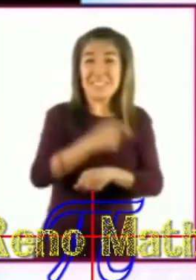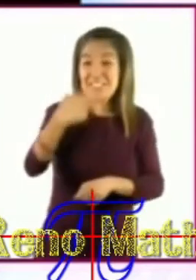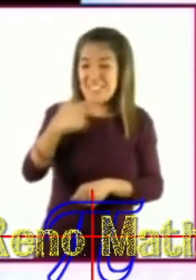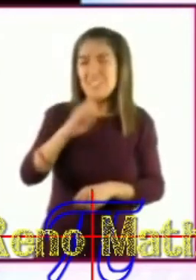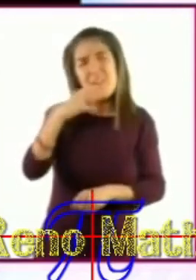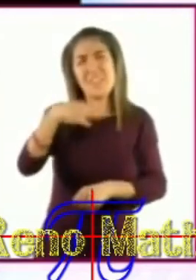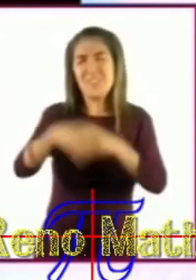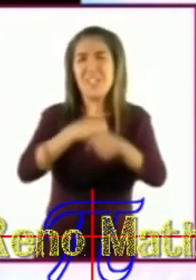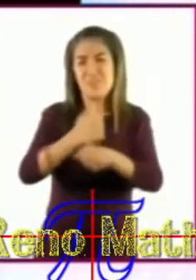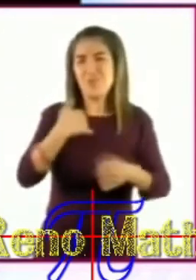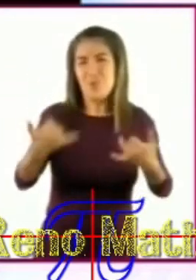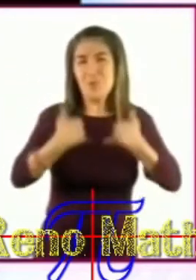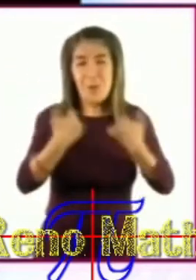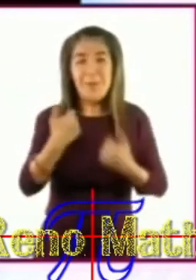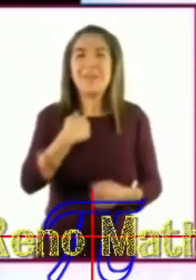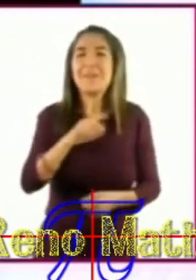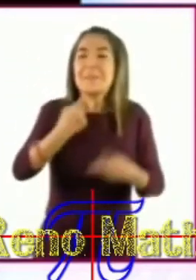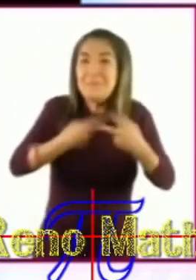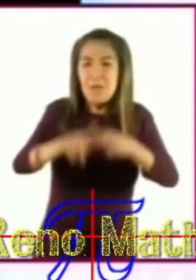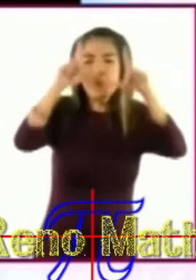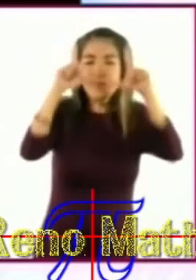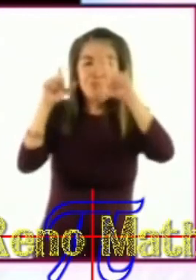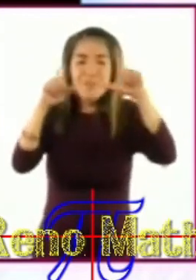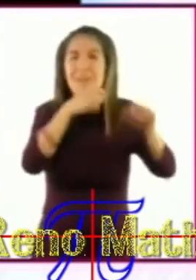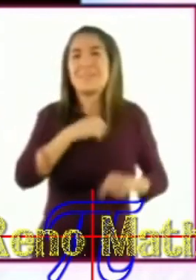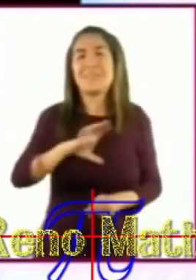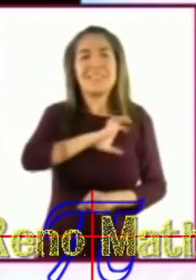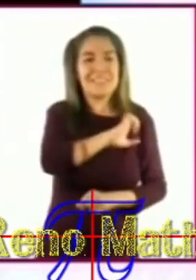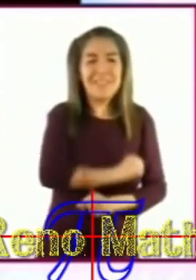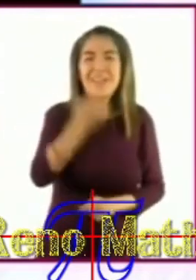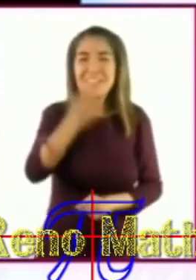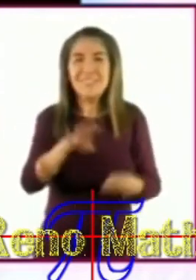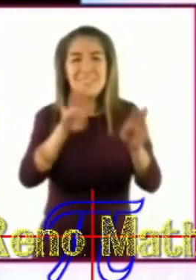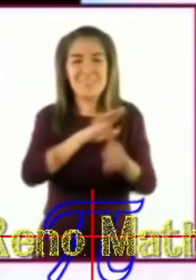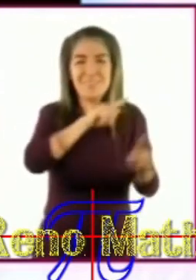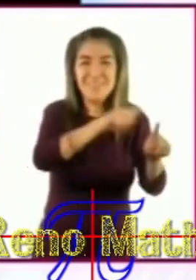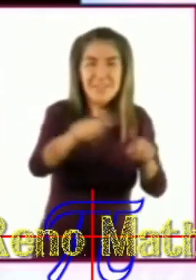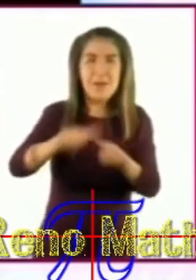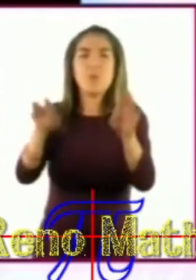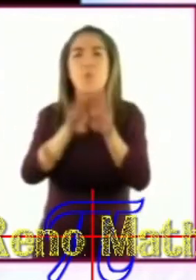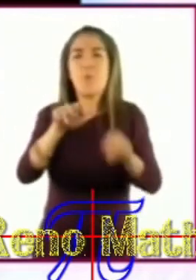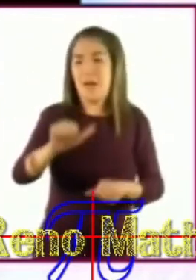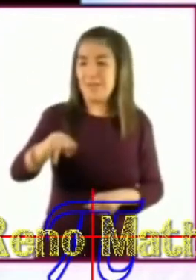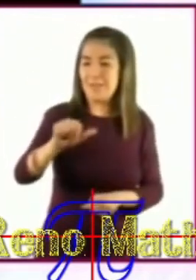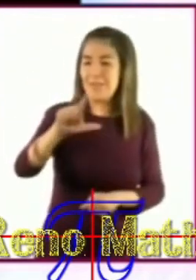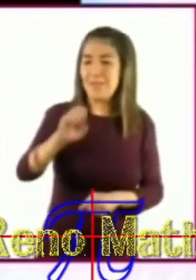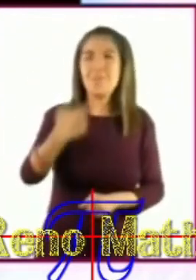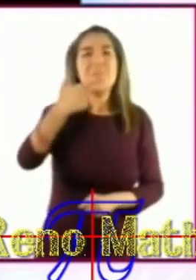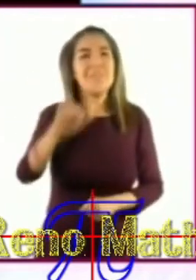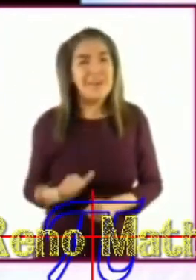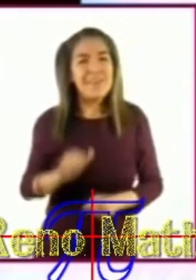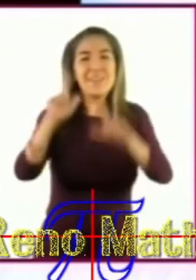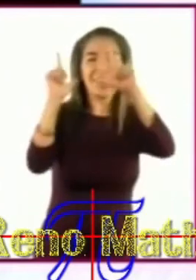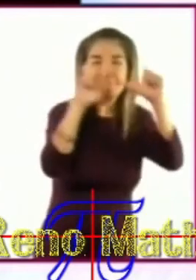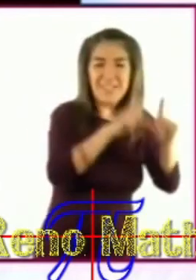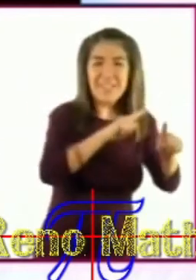14 años y me encantaba, ¿no? Y ahí empecé a descubrir como todo ese mundo de la fotografía, era fotografía análoga, ¿no? Y era otra, o